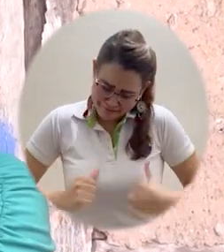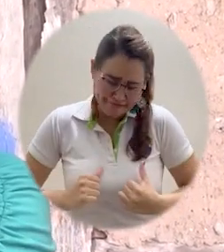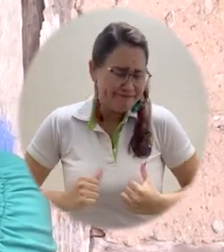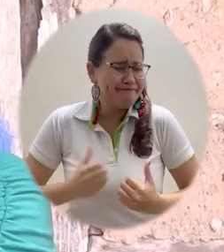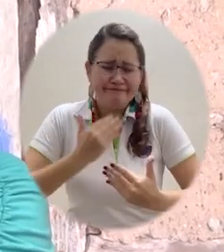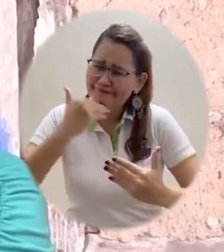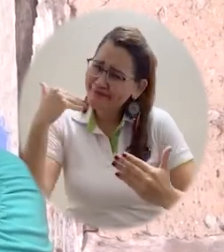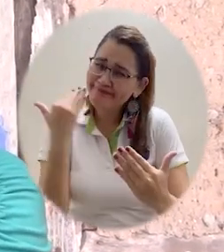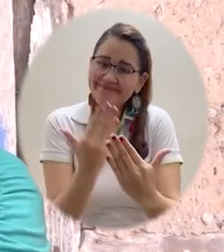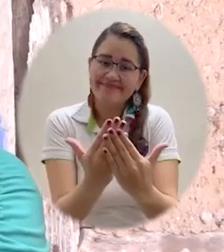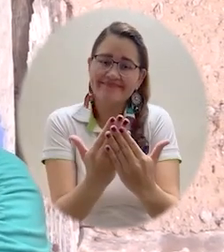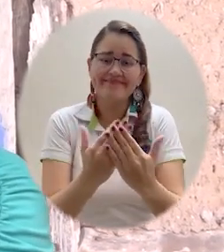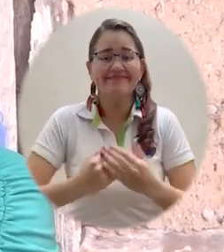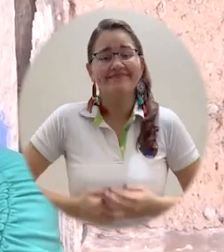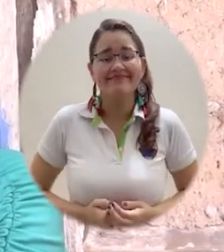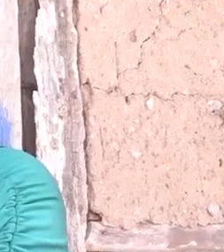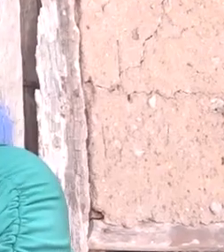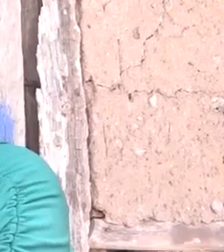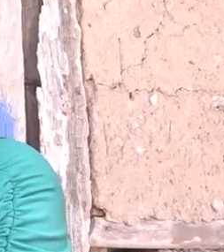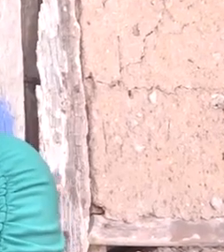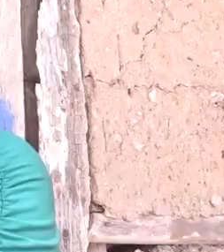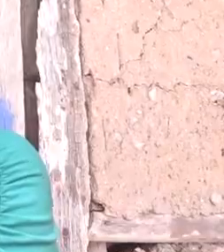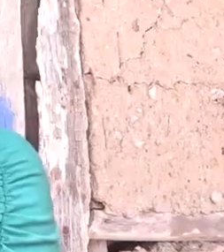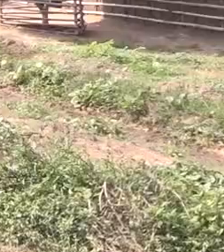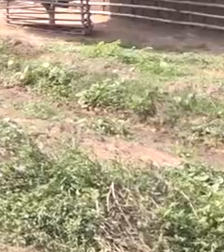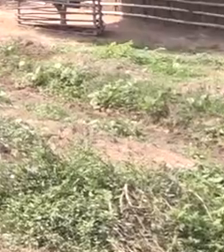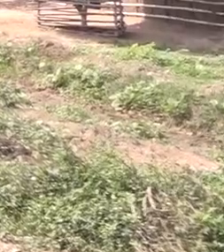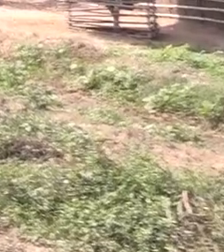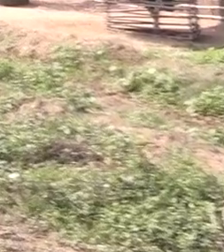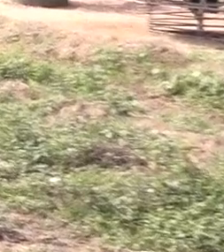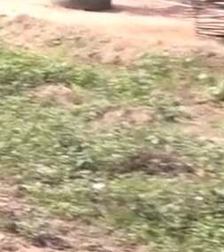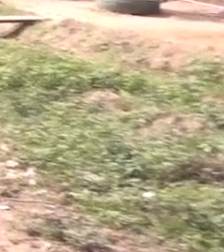también. Agradeciéndole mucho de todo corazón.